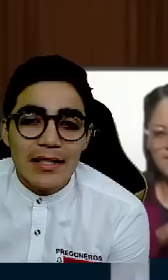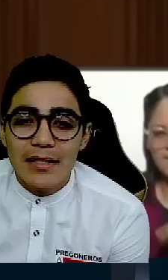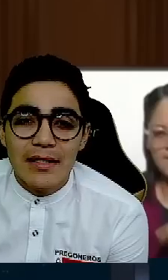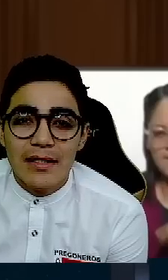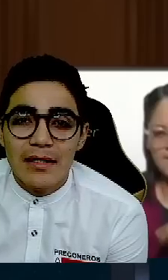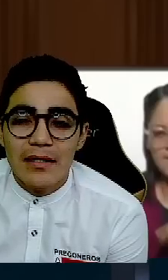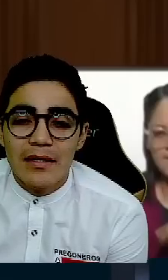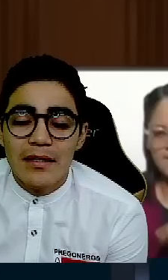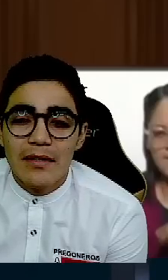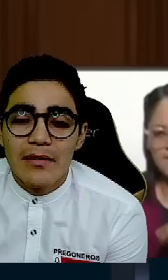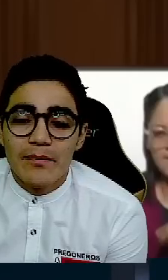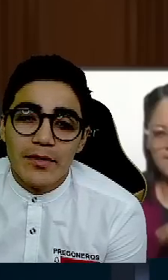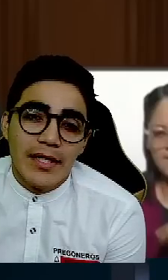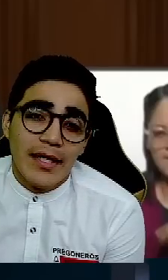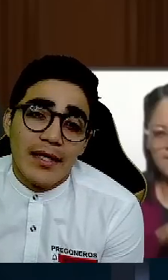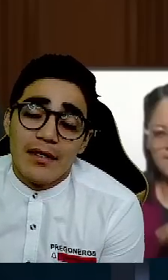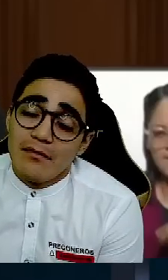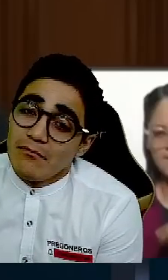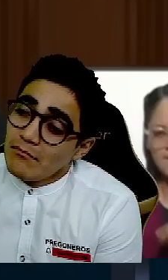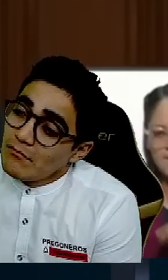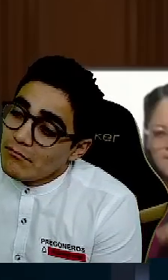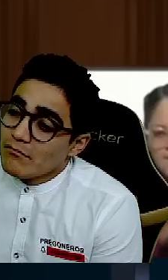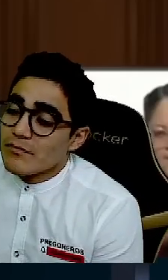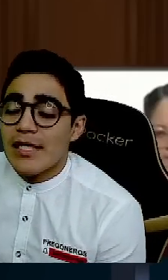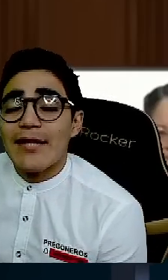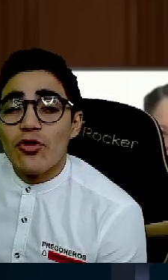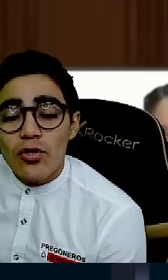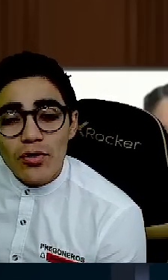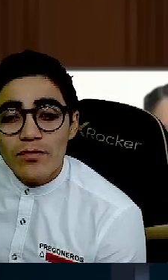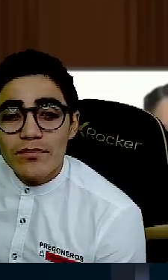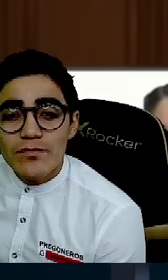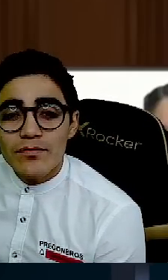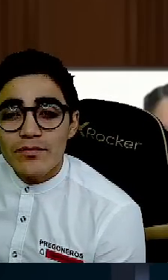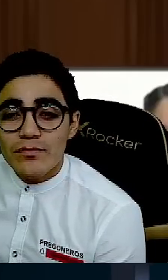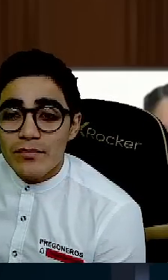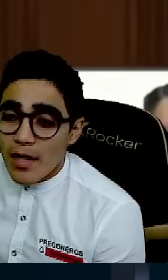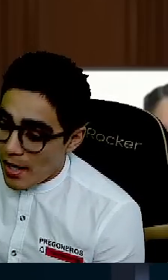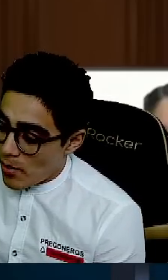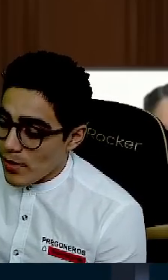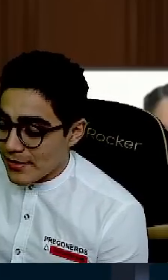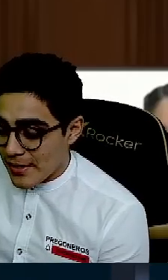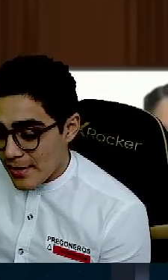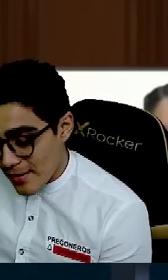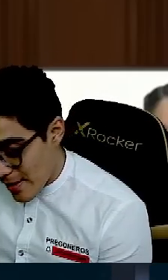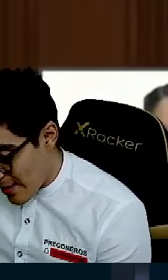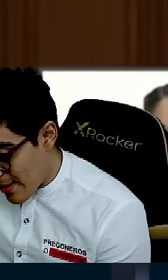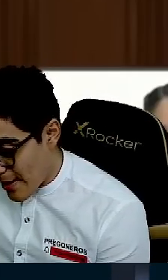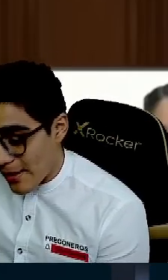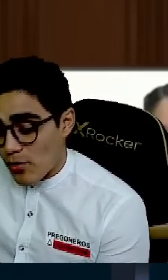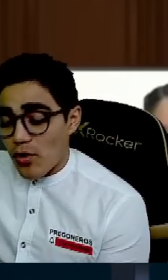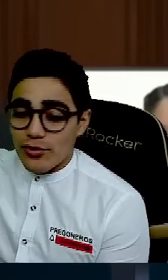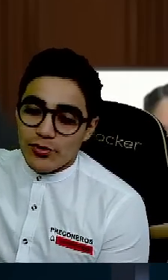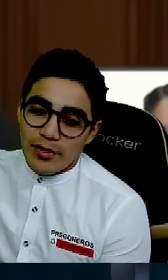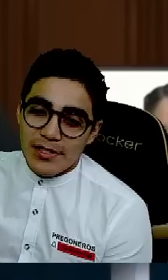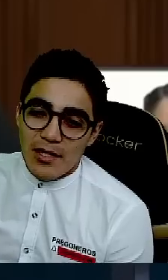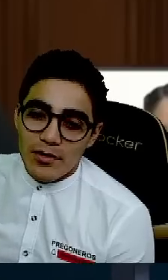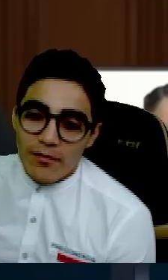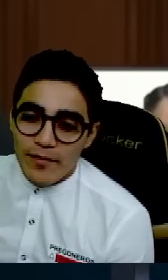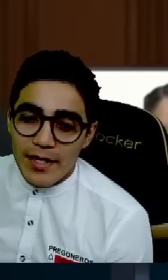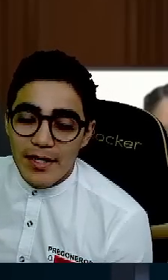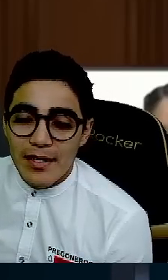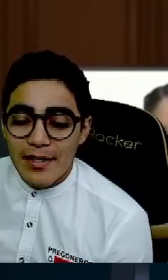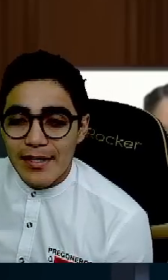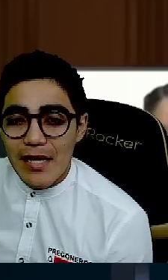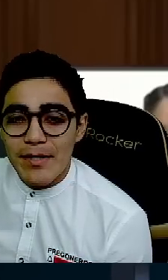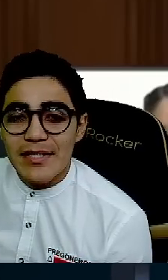lona porque se le antojó. Aún así, el costo de esa lona